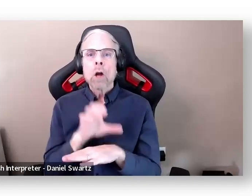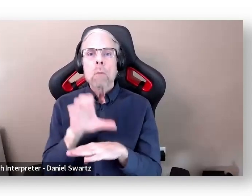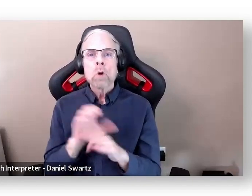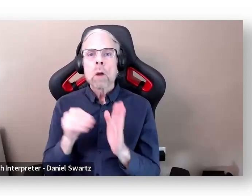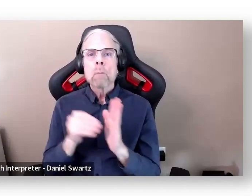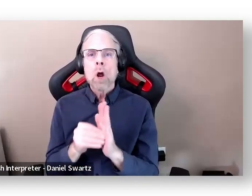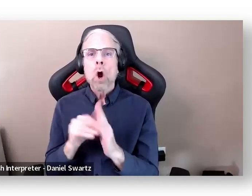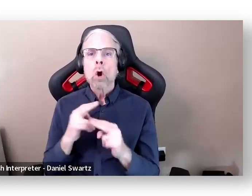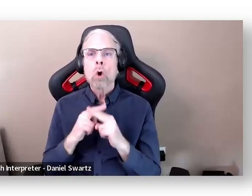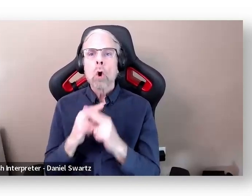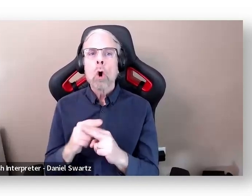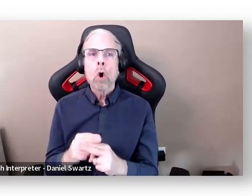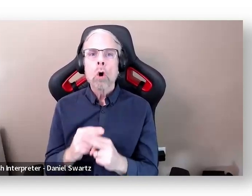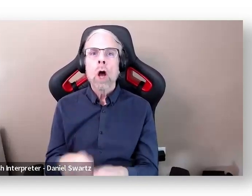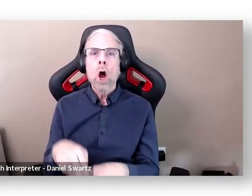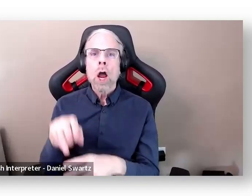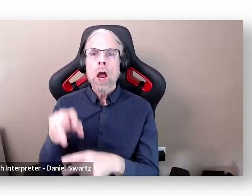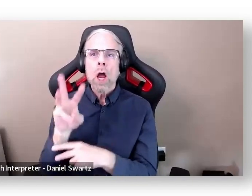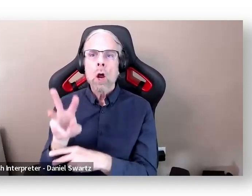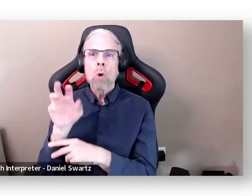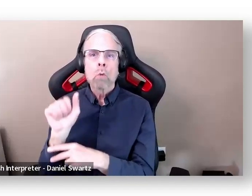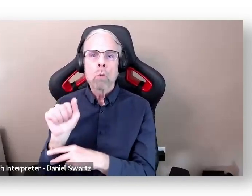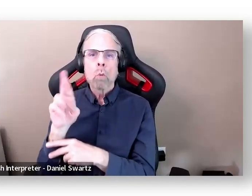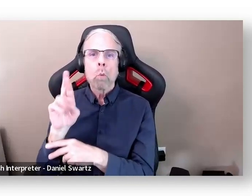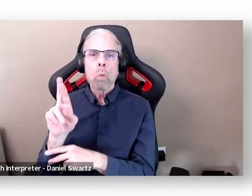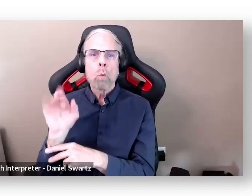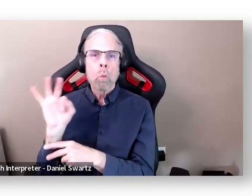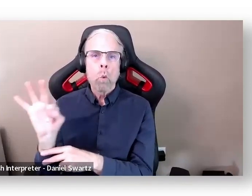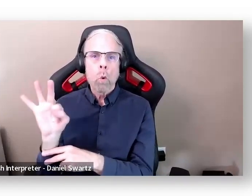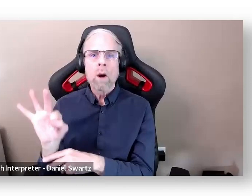Ok, lo que van a ver, este es nuestro modelado de